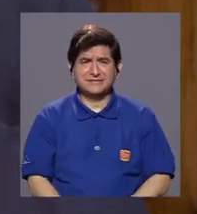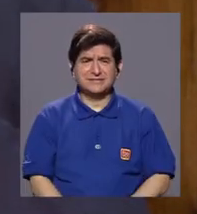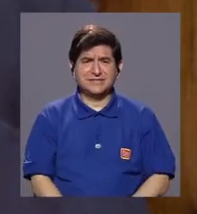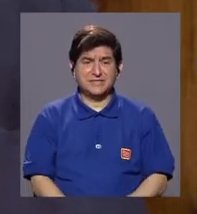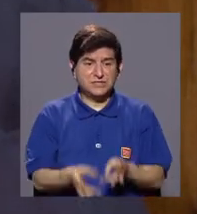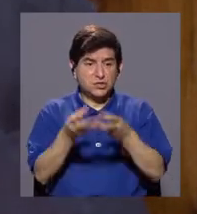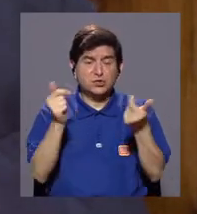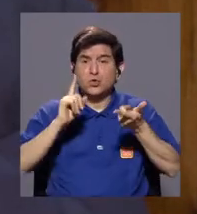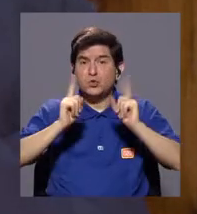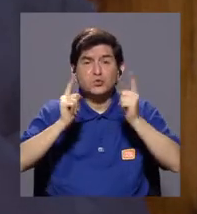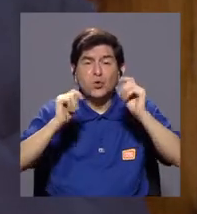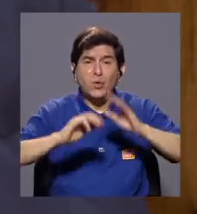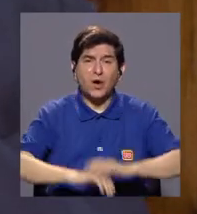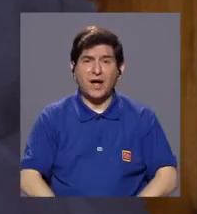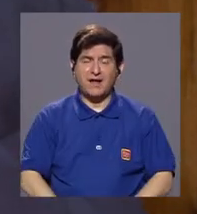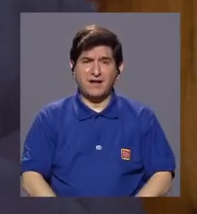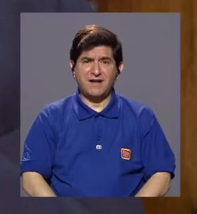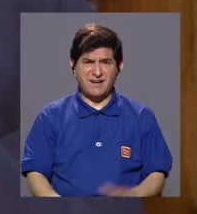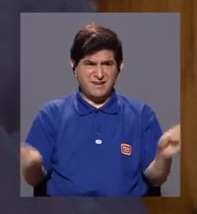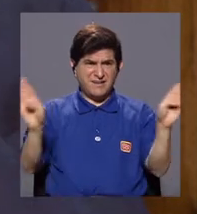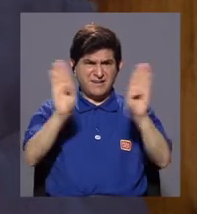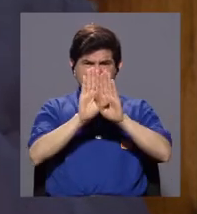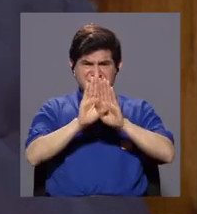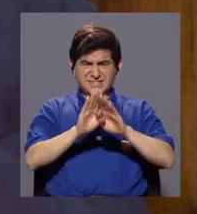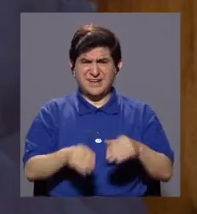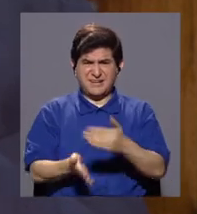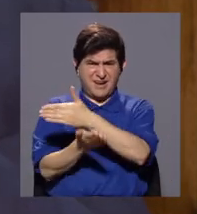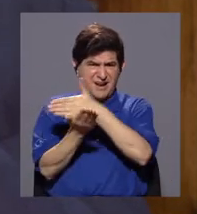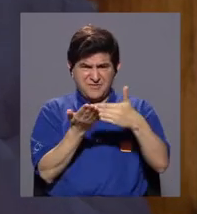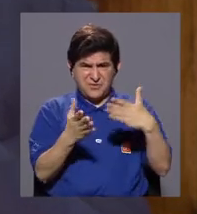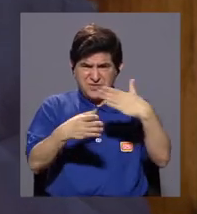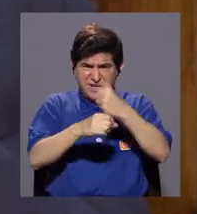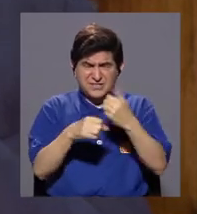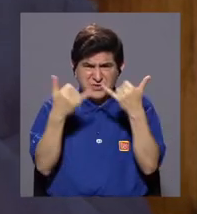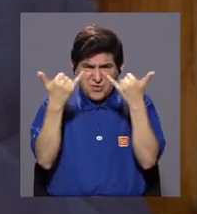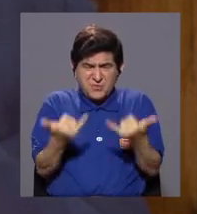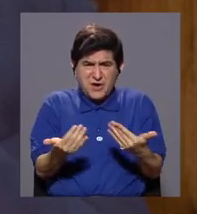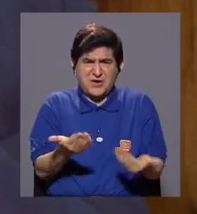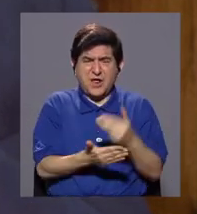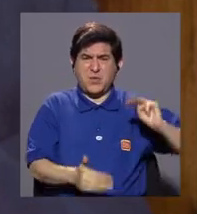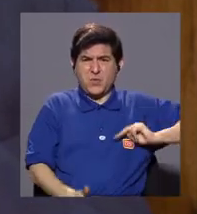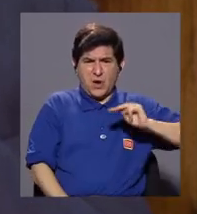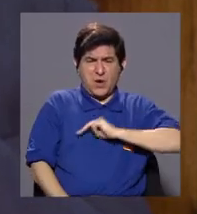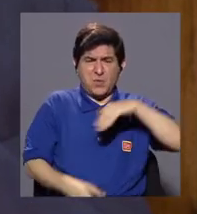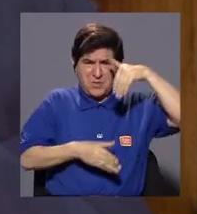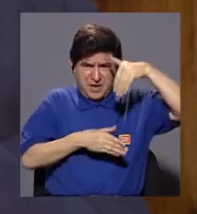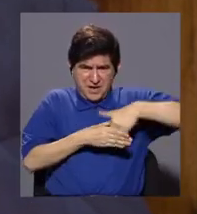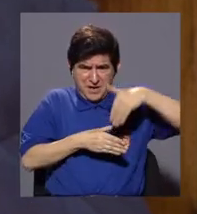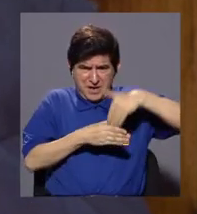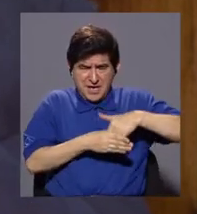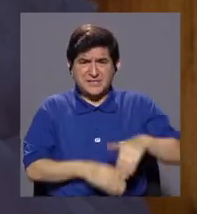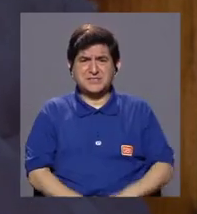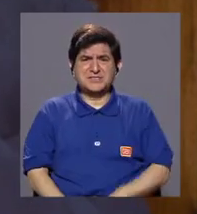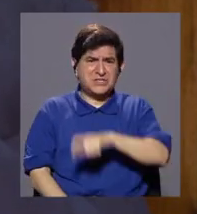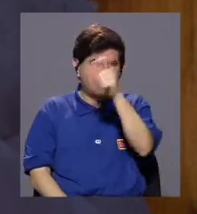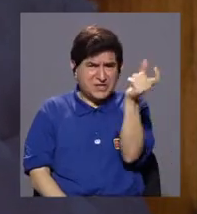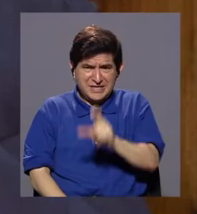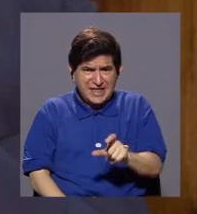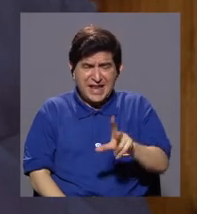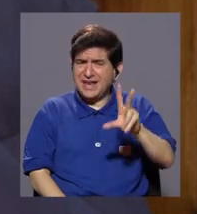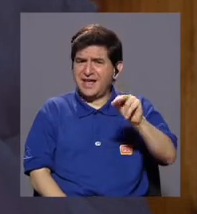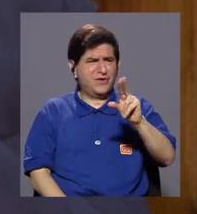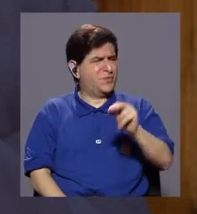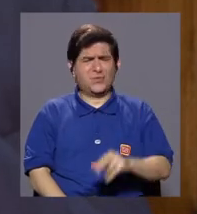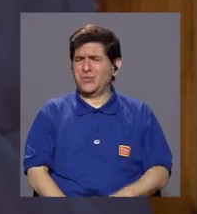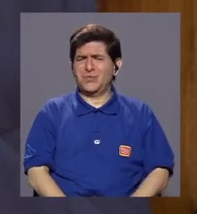¿Cuál sería la solución a eso? No cerrar las fronteras como está haciendo el nuevo ministro del Interior de